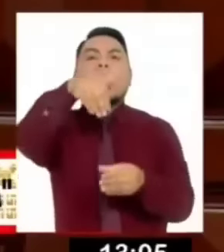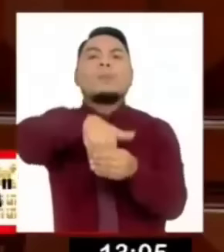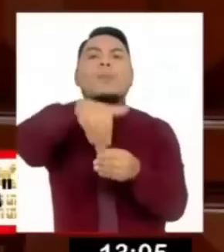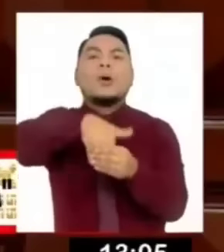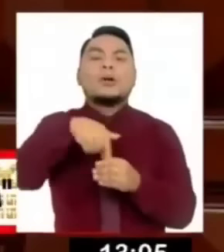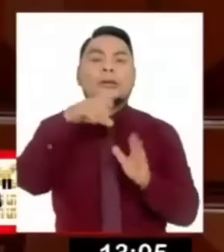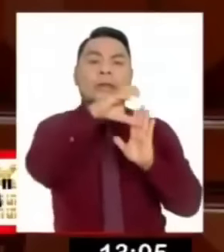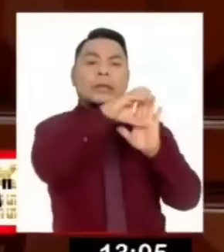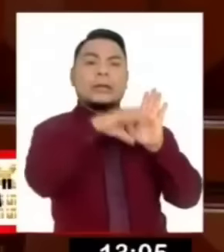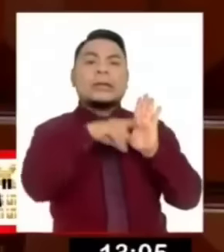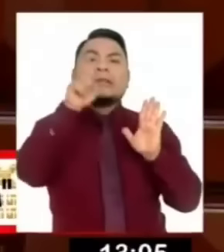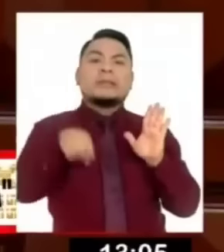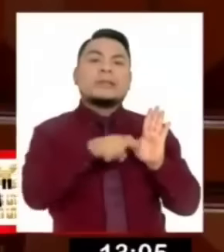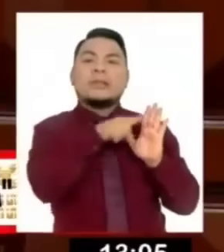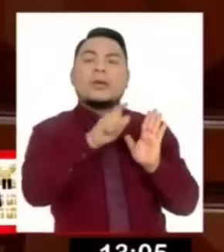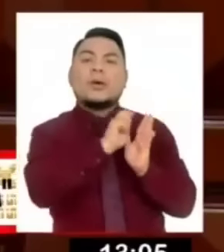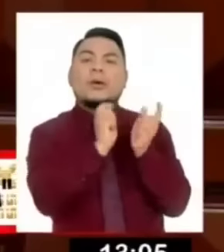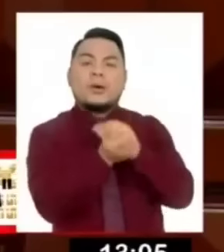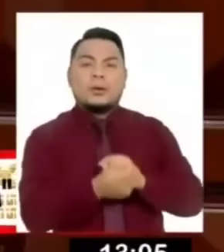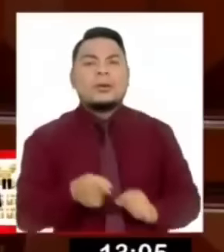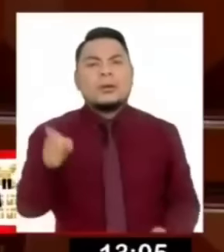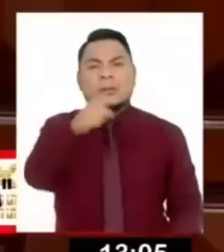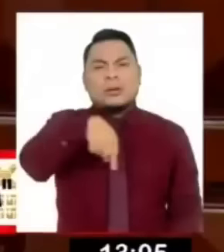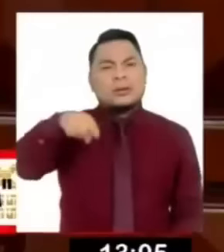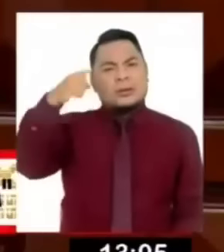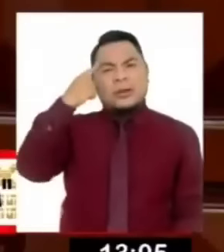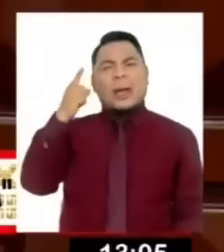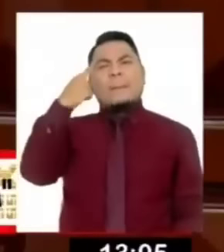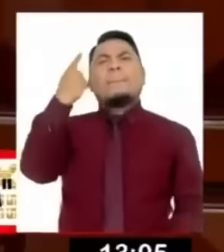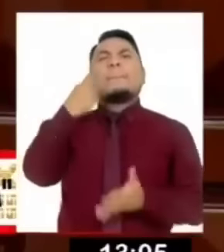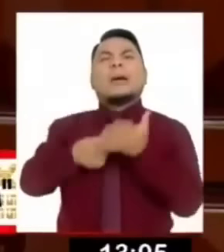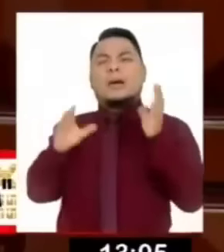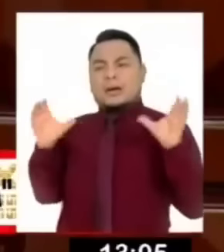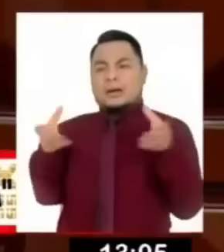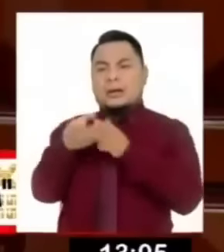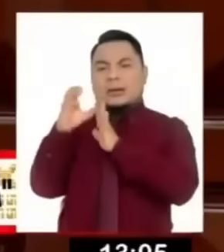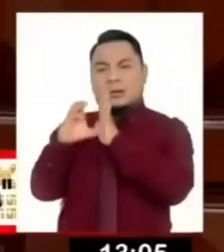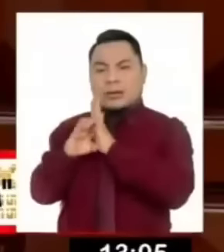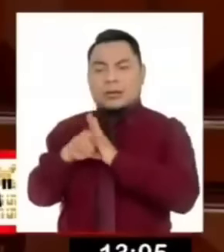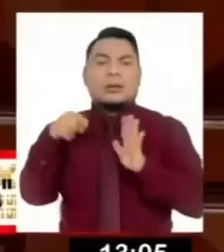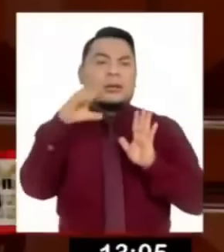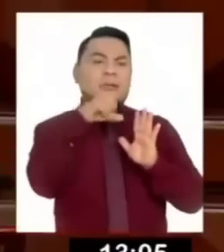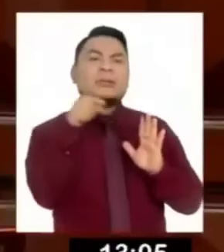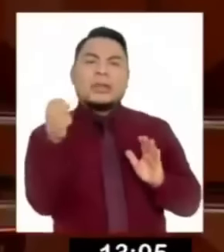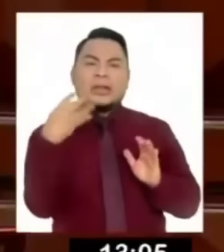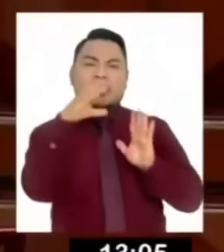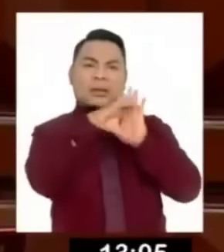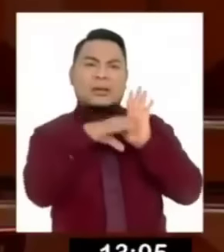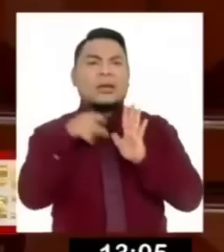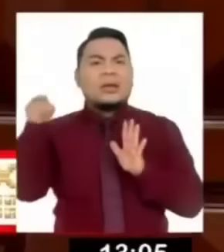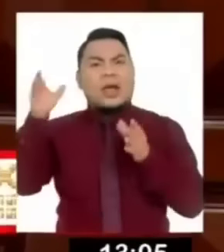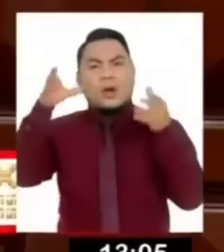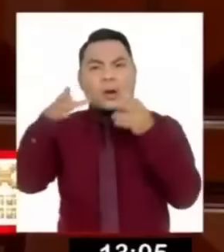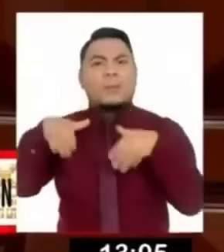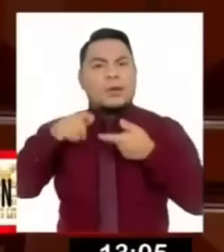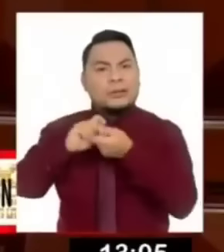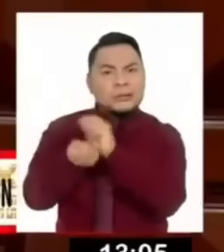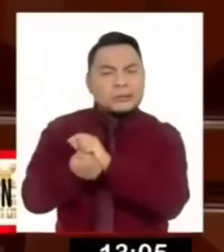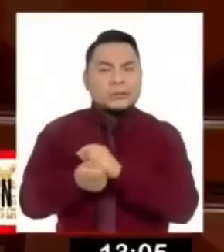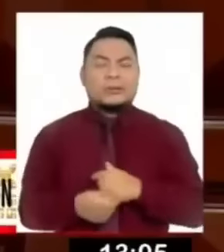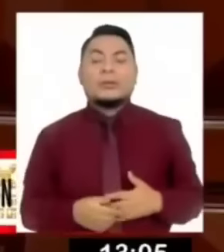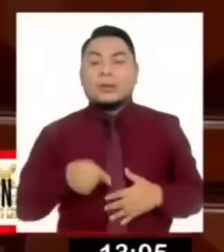Hay quienes cuestionan para qué se necesita una asamblea constituyente, si la Constitución puede ser reformada por el Congreso. Quienes